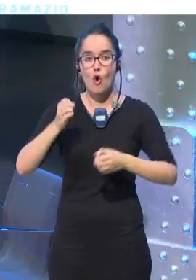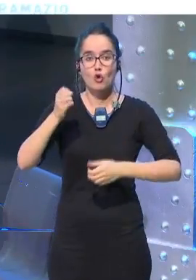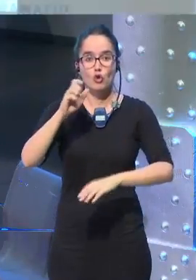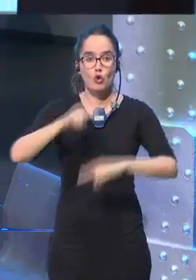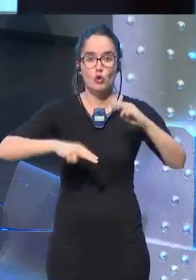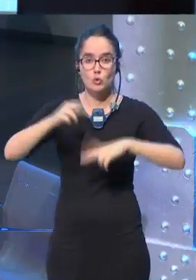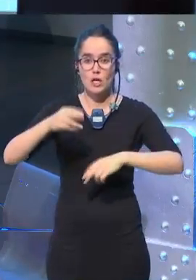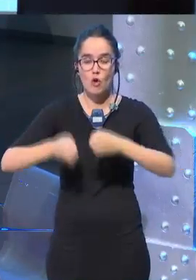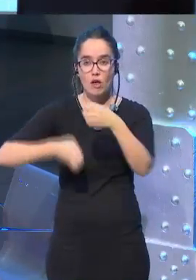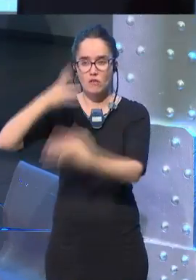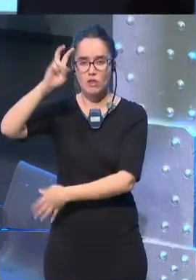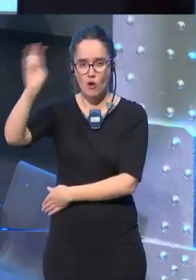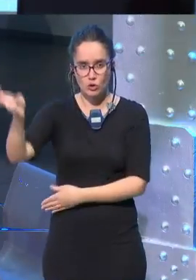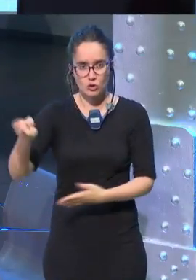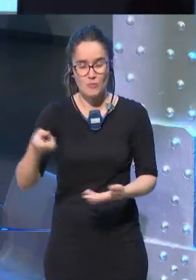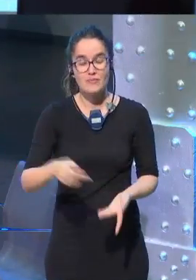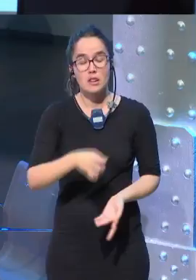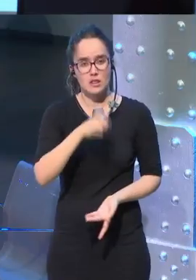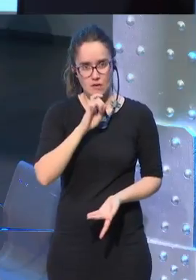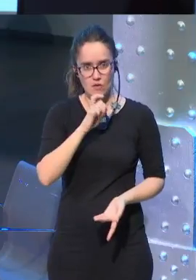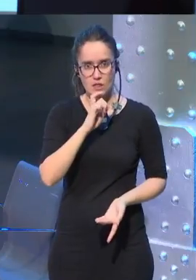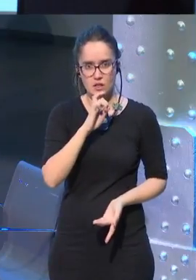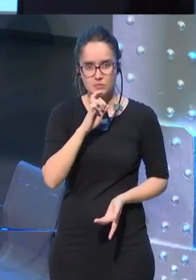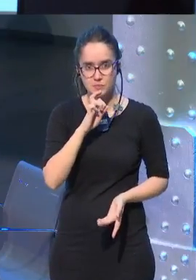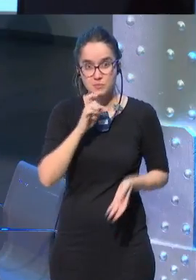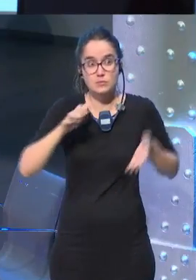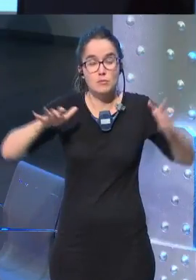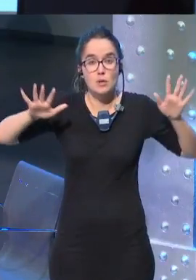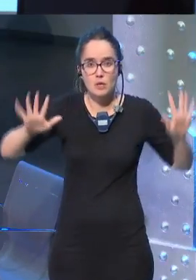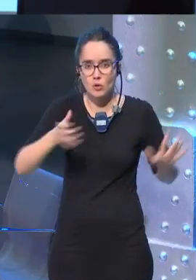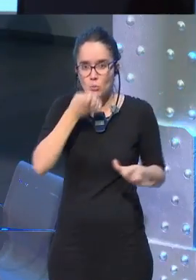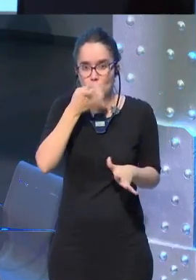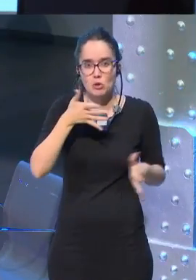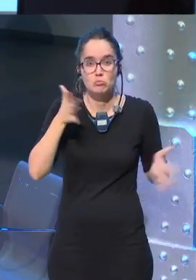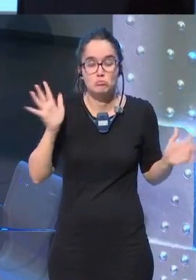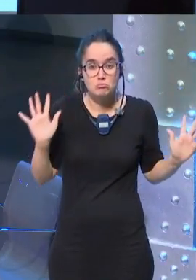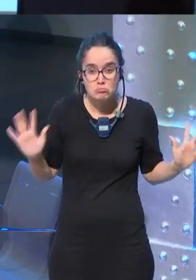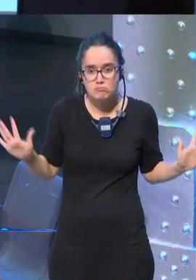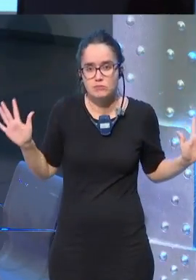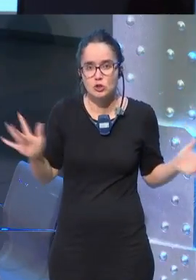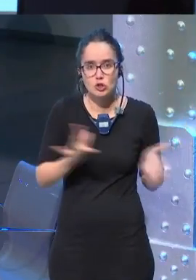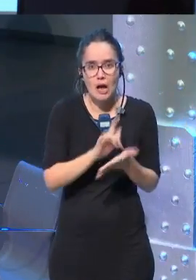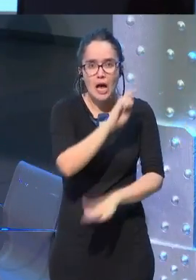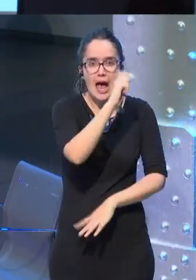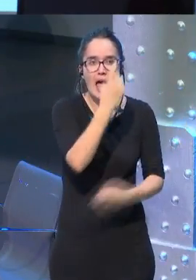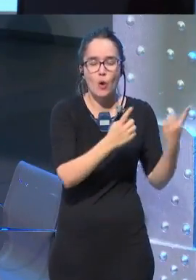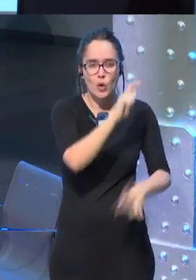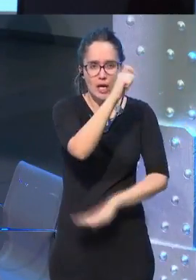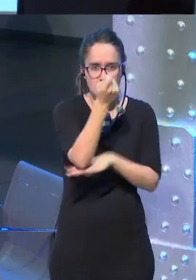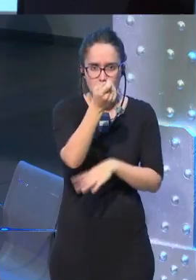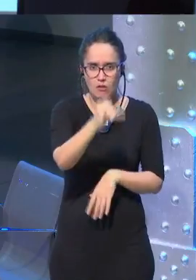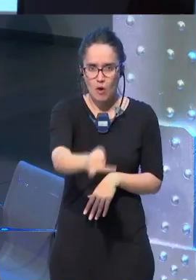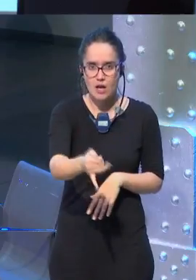distinto. Es difícil, pero bueno, hemos tenido ciertos éxitos.